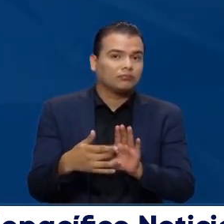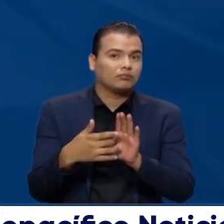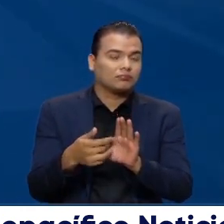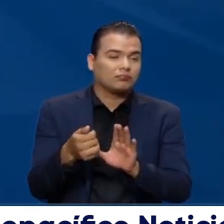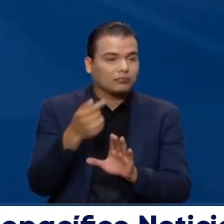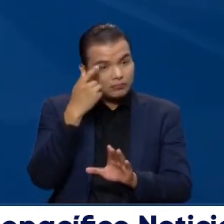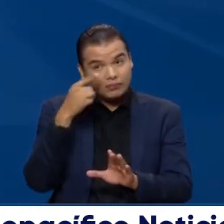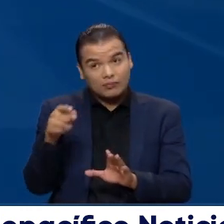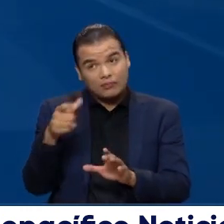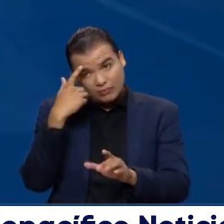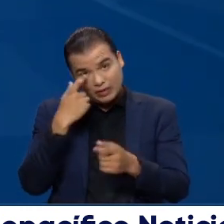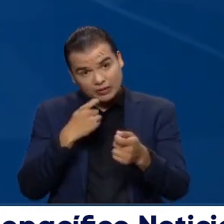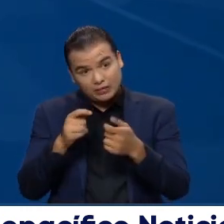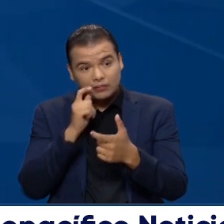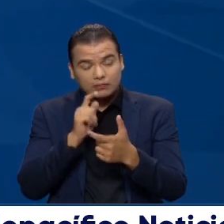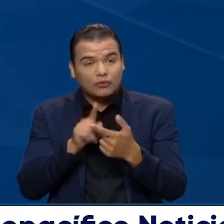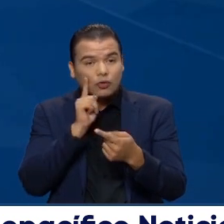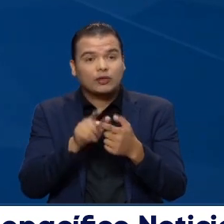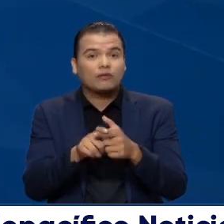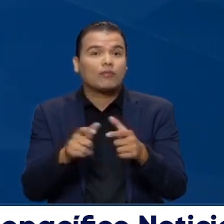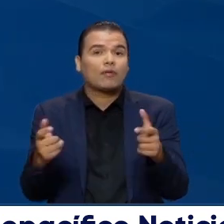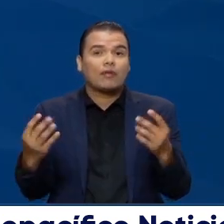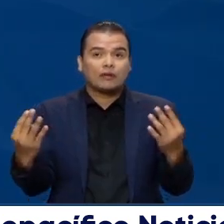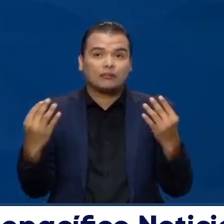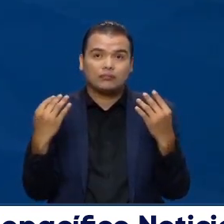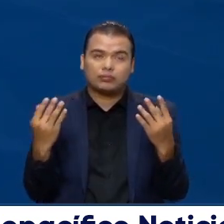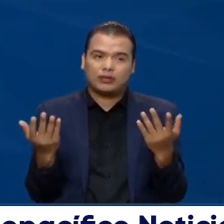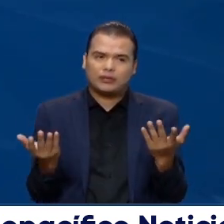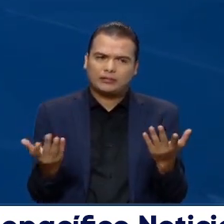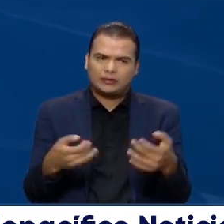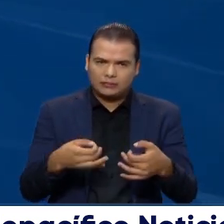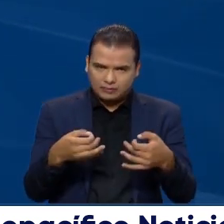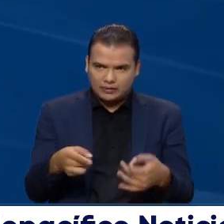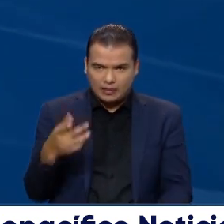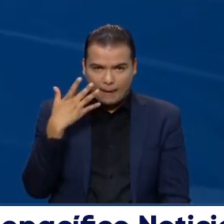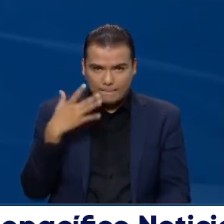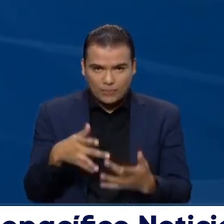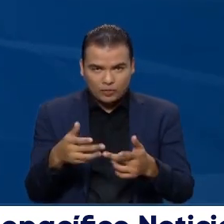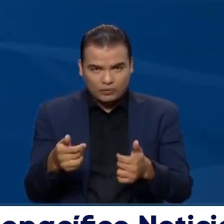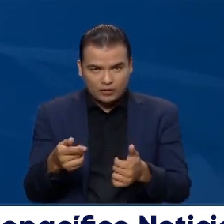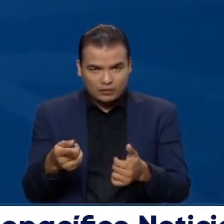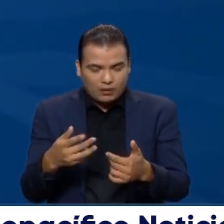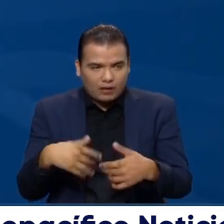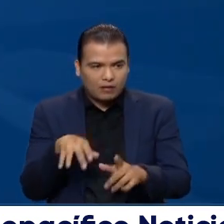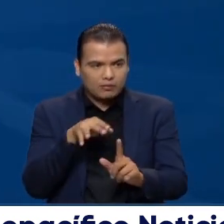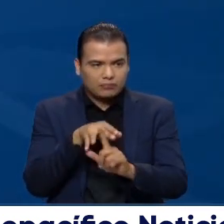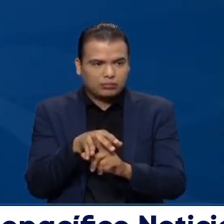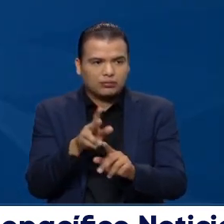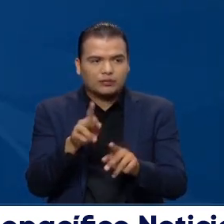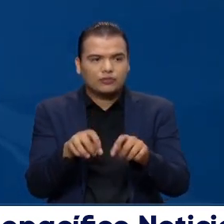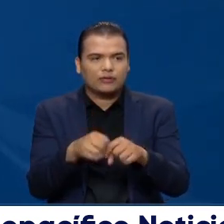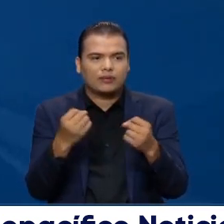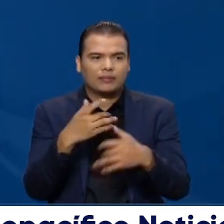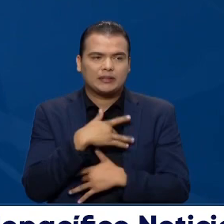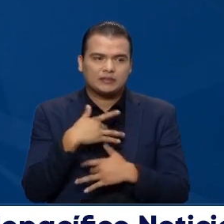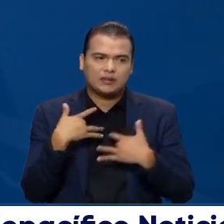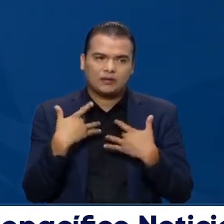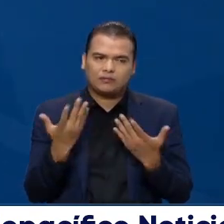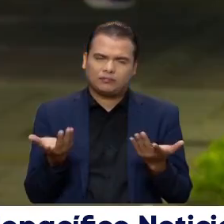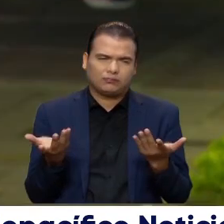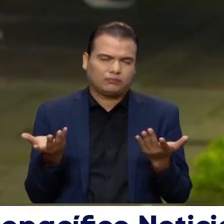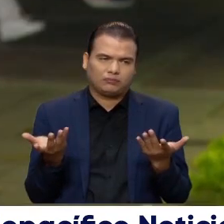contenido y nuestro contenido fluya. Exacto. Pero pues no creo que sea la manera de jugar con la vida de las personas a llegar a ese